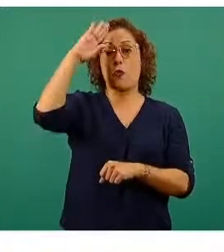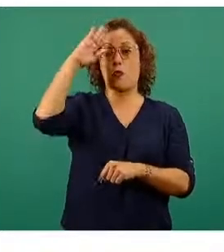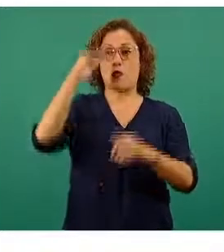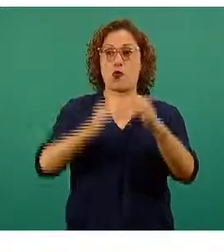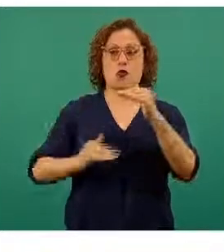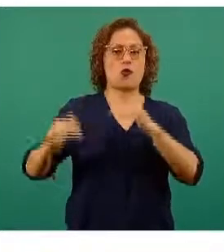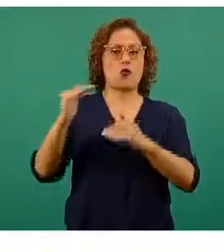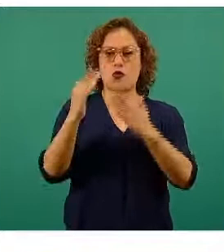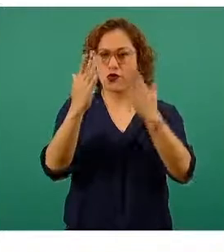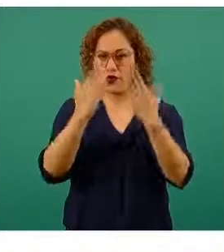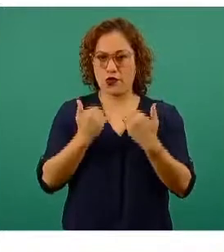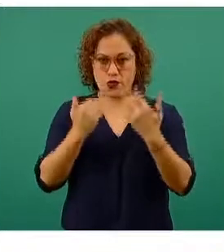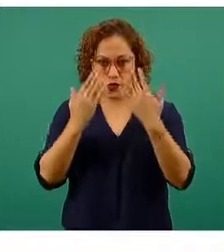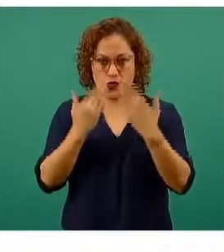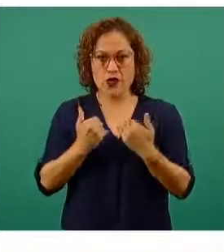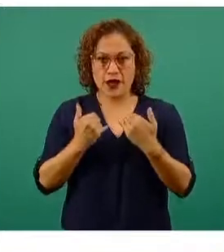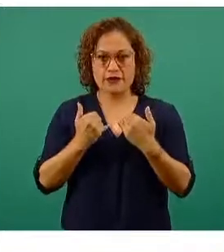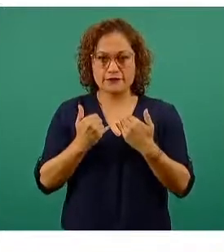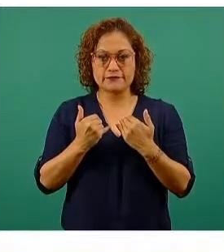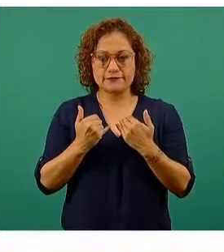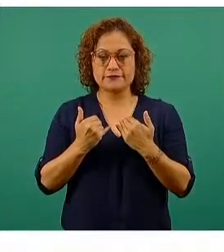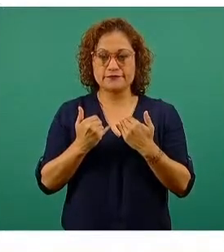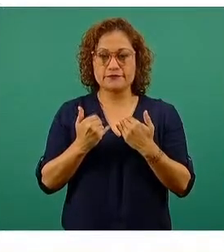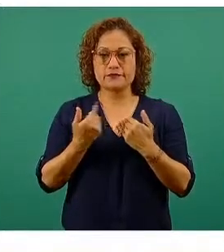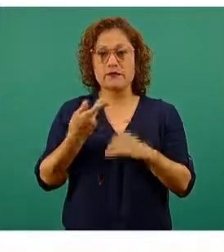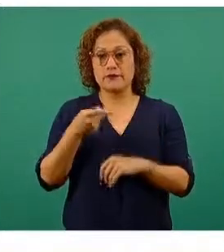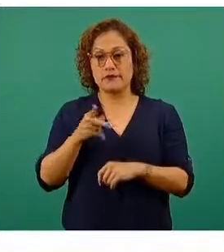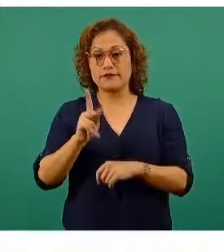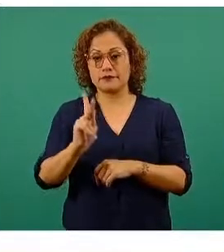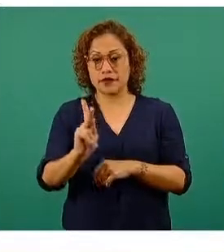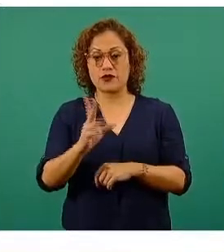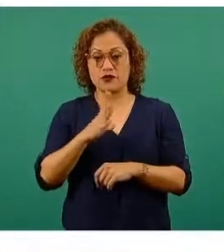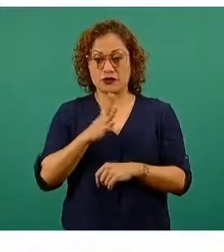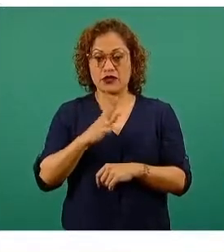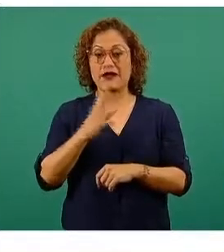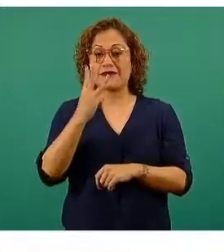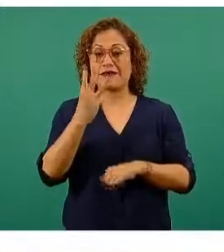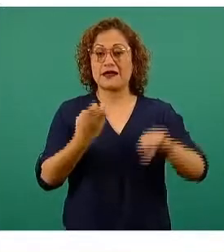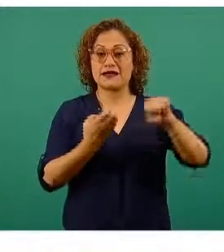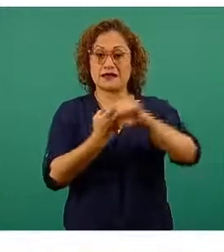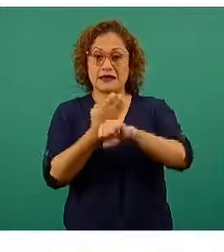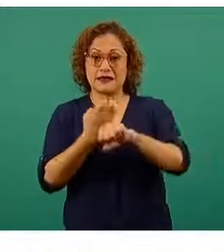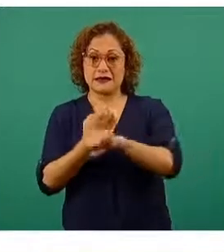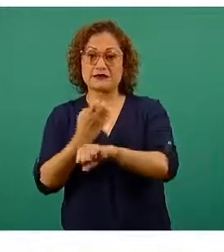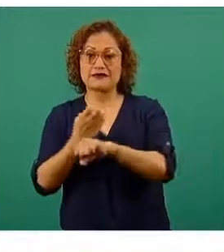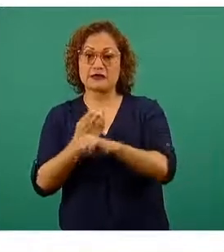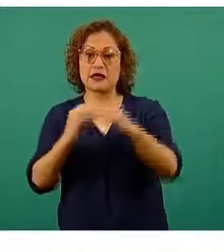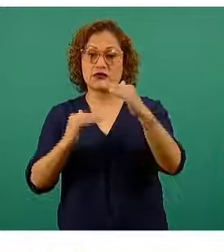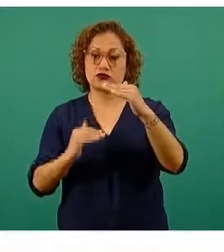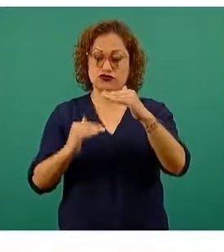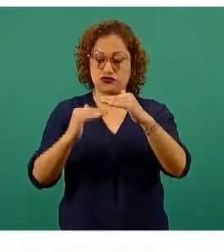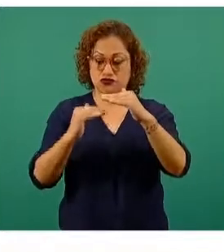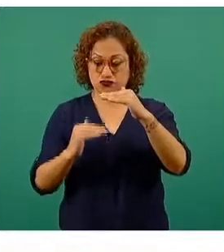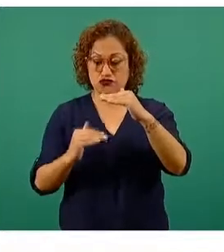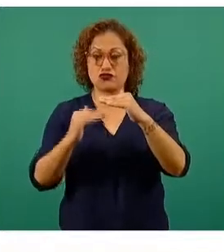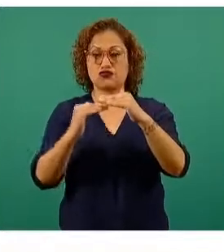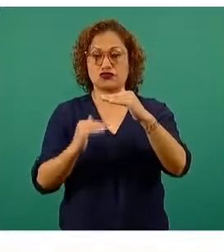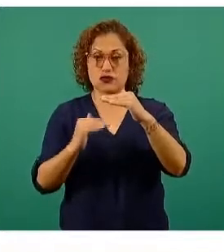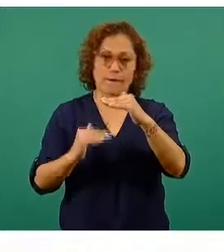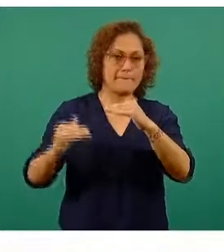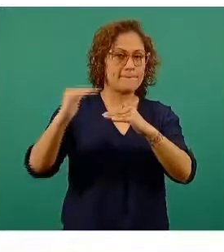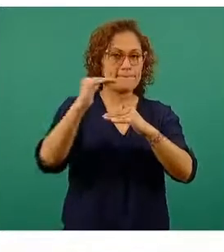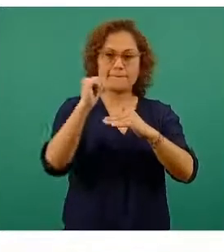incrementando su ocupación de manera importante. Tenemos 3 entidades que están entre este 30 y el